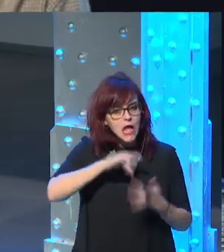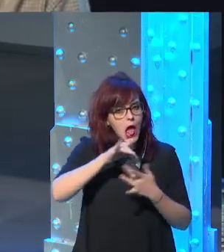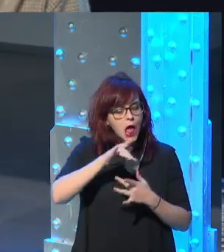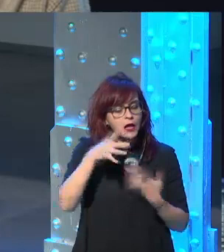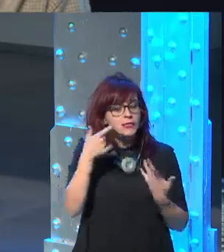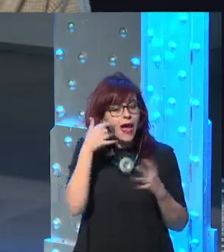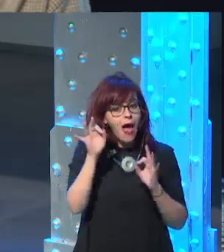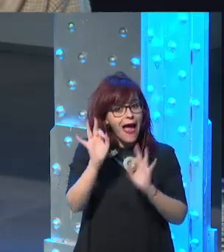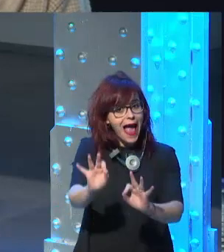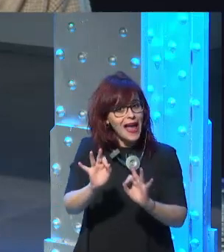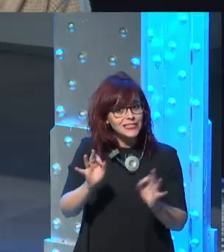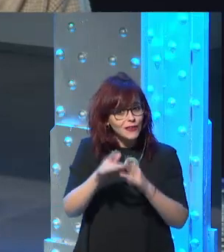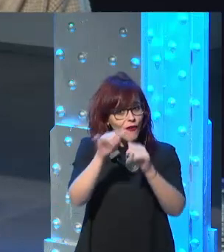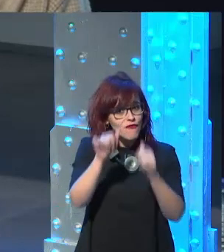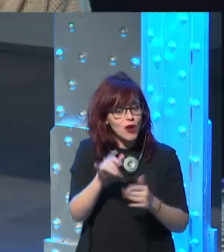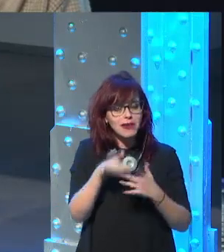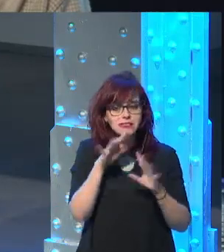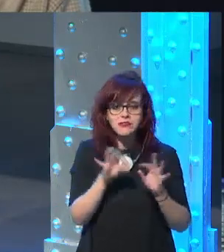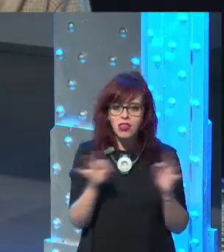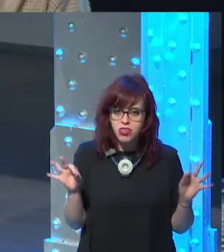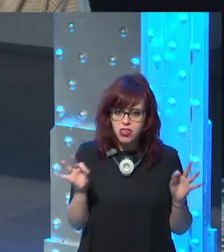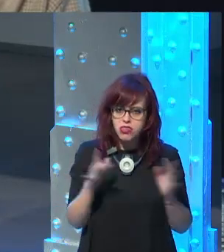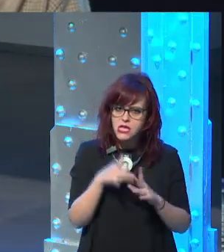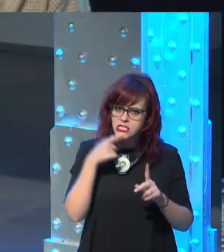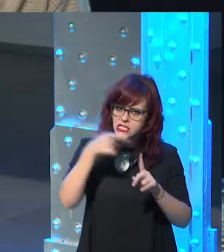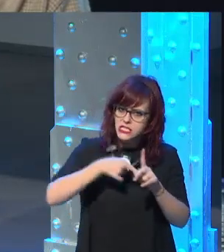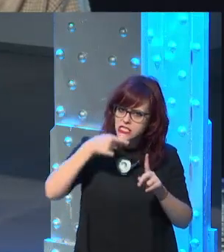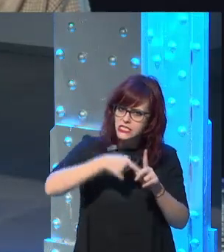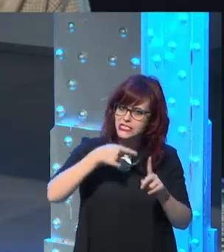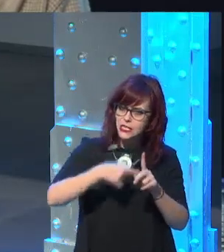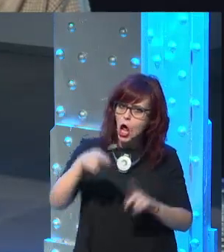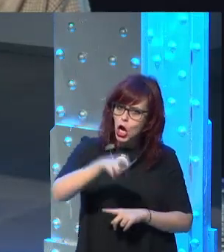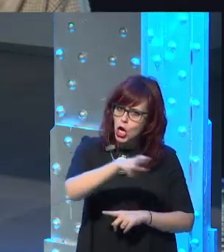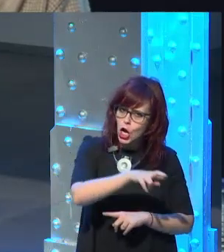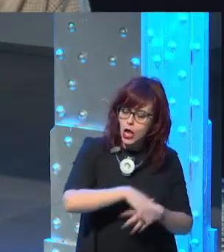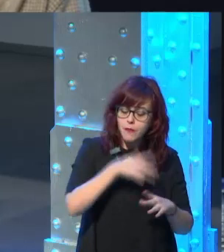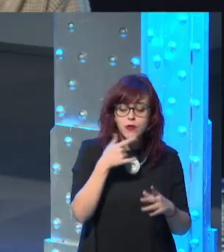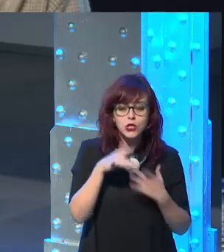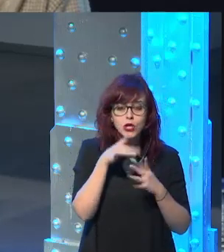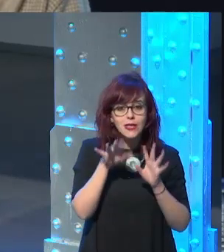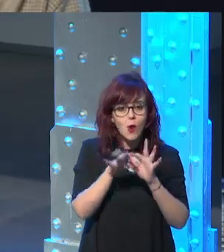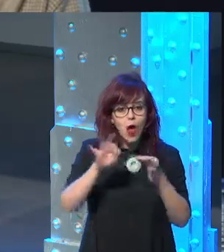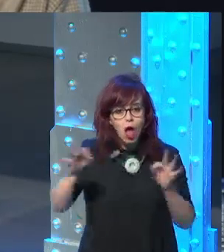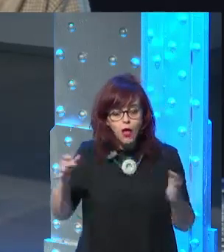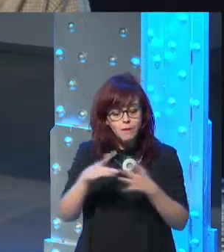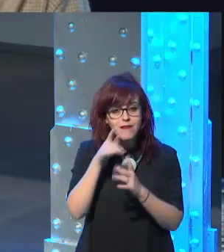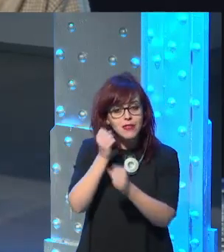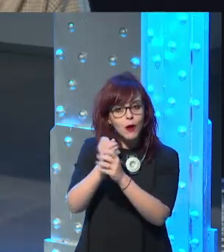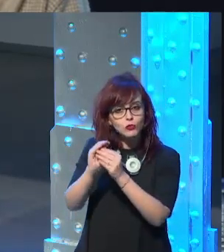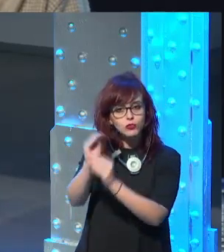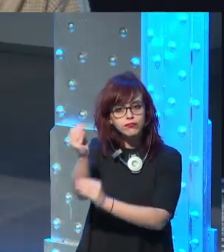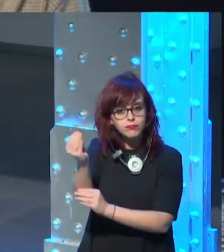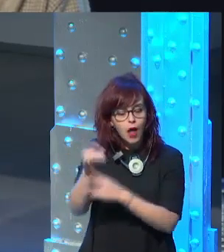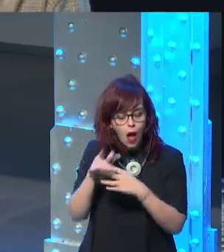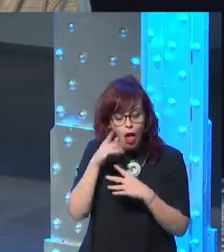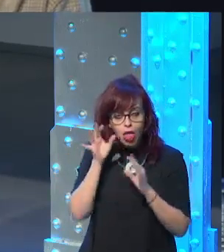que ella es sencilla, es perseverante, es tenaz. Y yo veo la correlación ahí de su obra